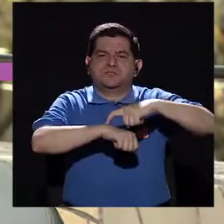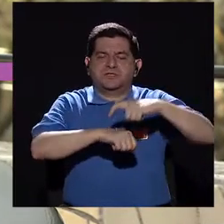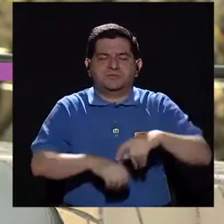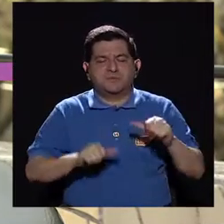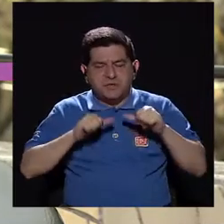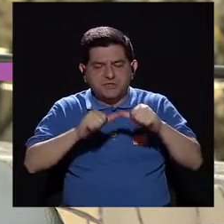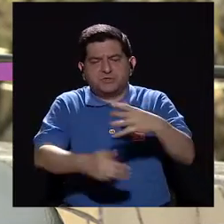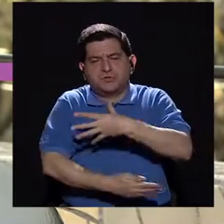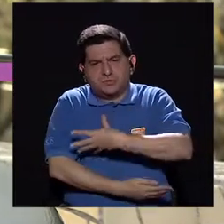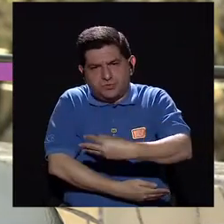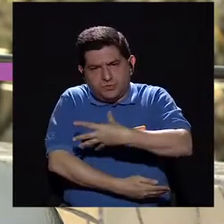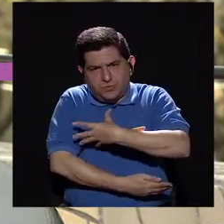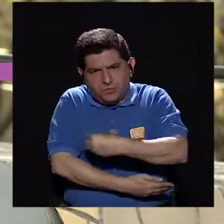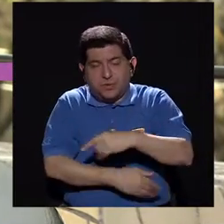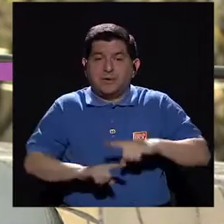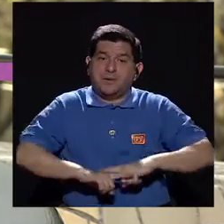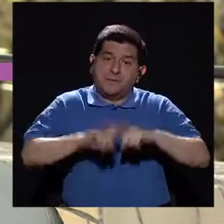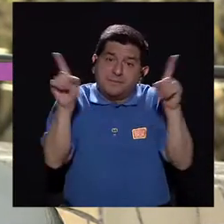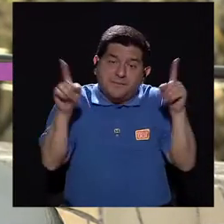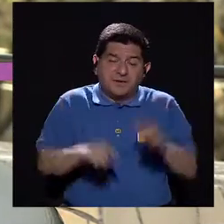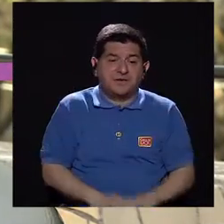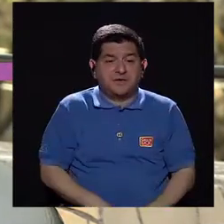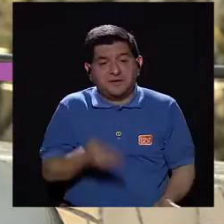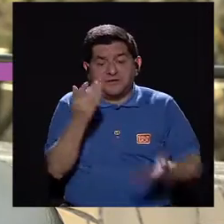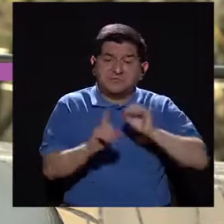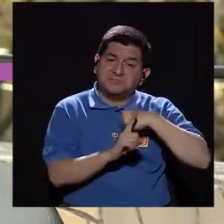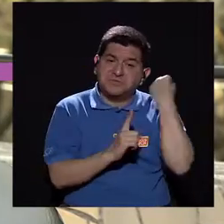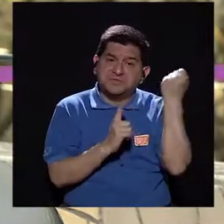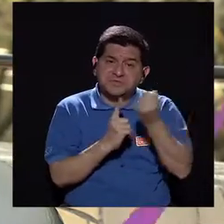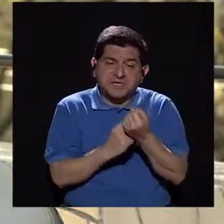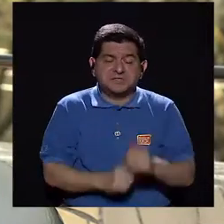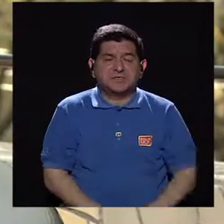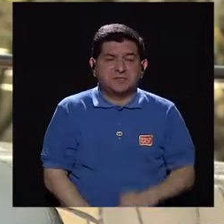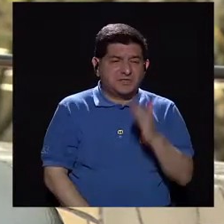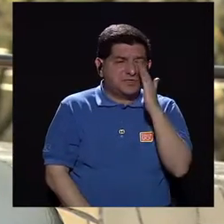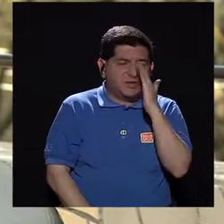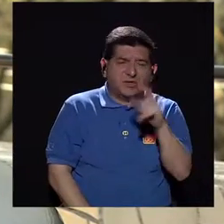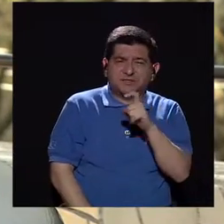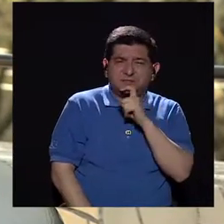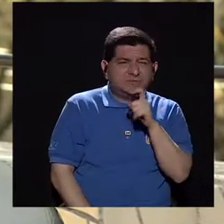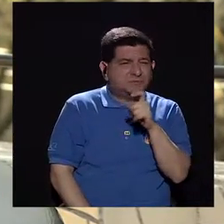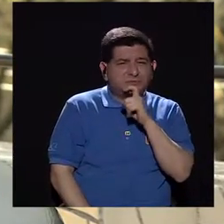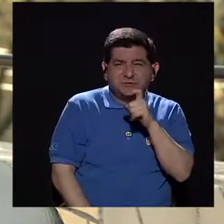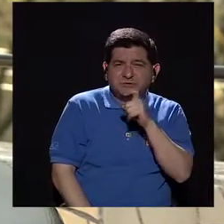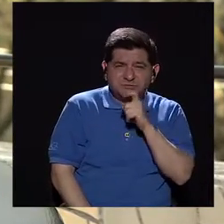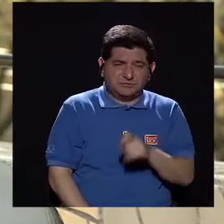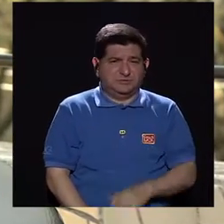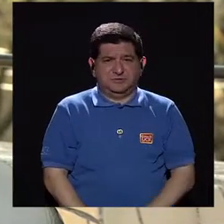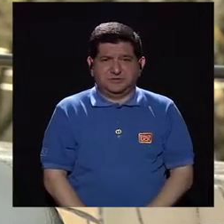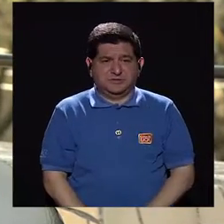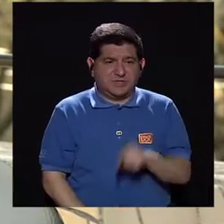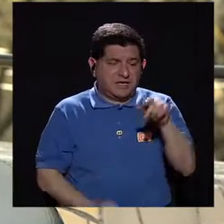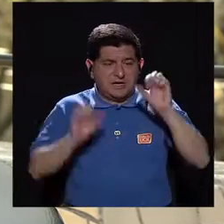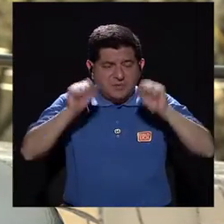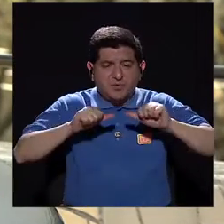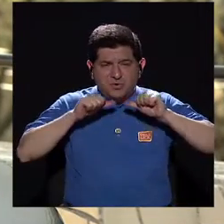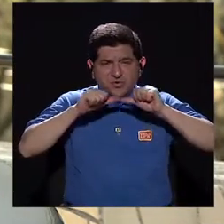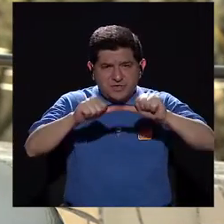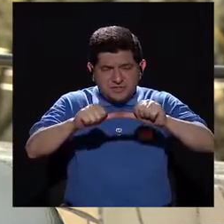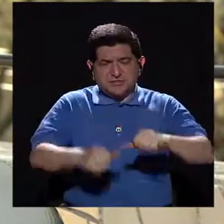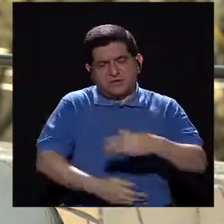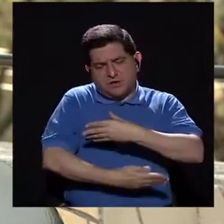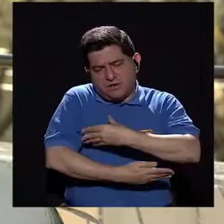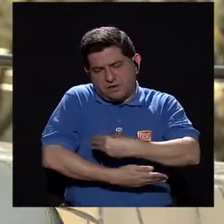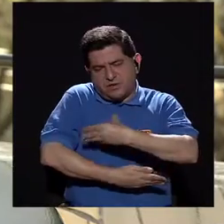cuándo debe de llegar la lactancia. Sin embargo, si por una circunstancia a mamá se le dificulta continuar